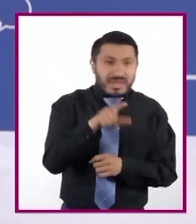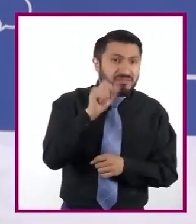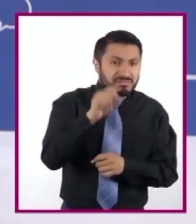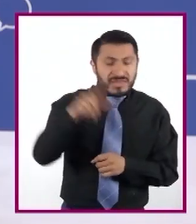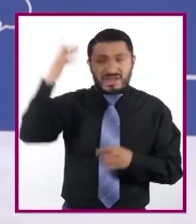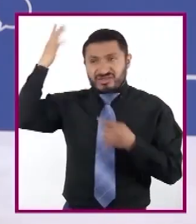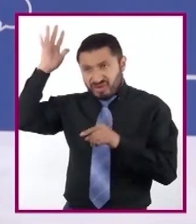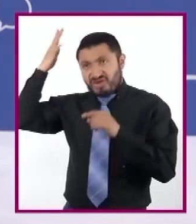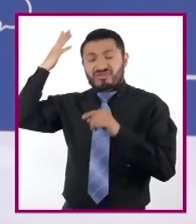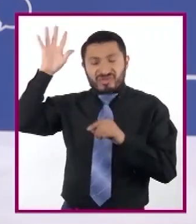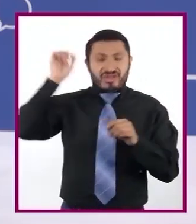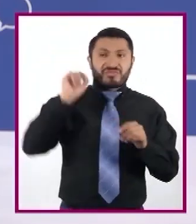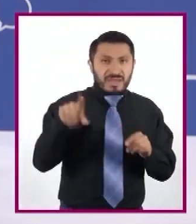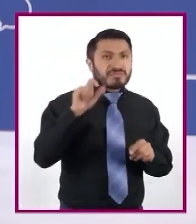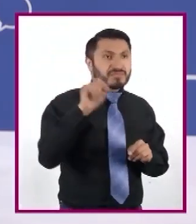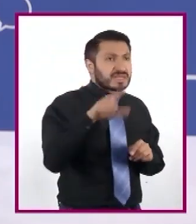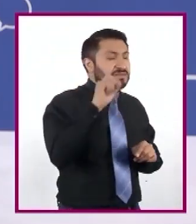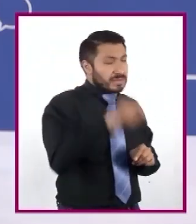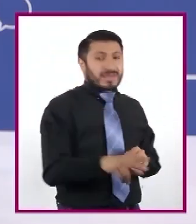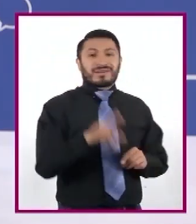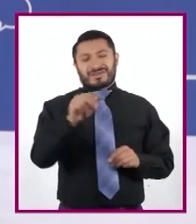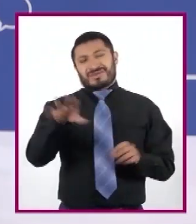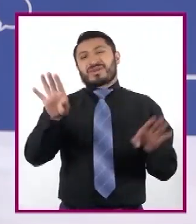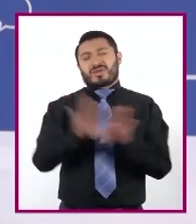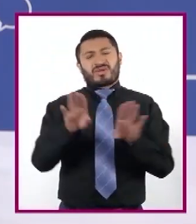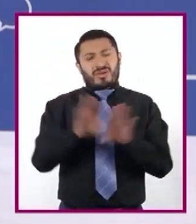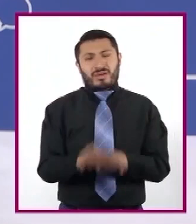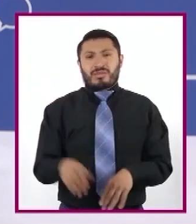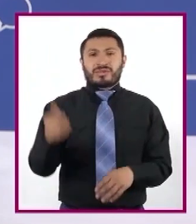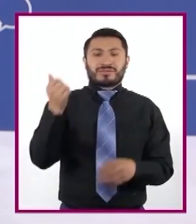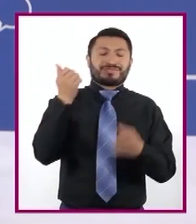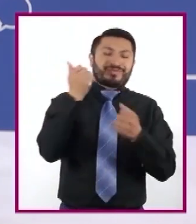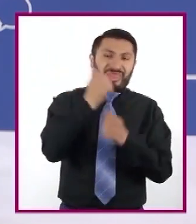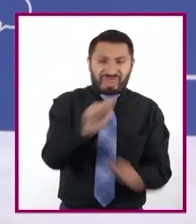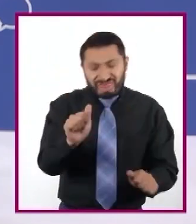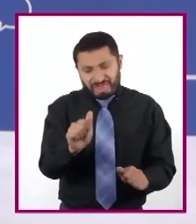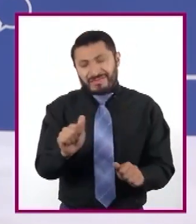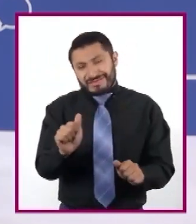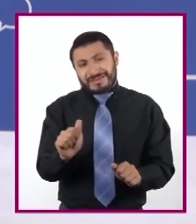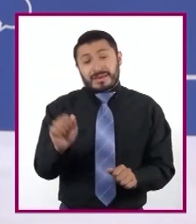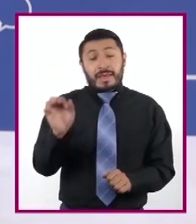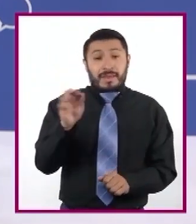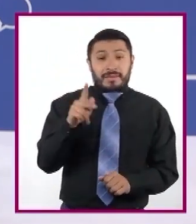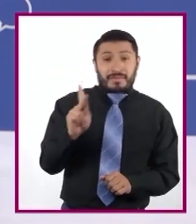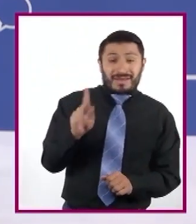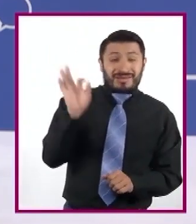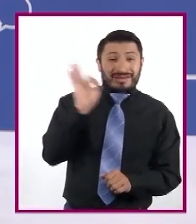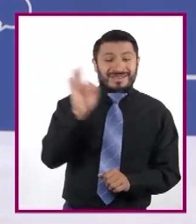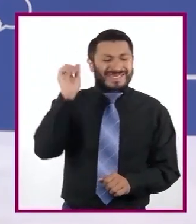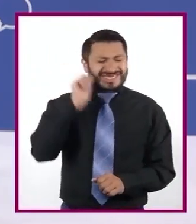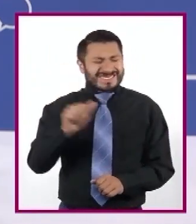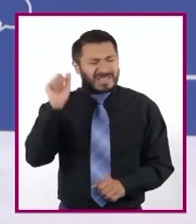es relevante dentro del texto, suele repetirse, y si usáramos las mismas palabras, la lectura se volvería lenta y